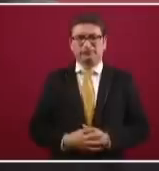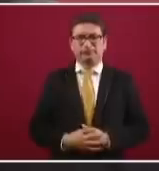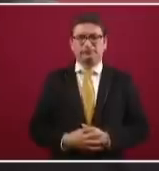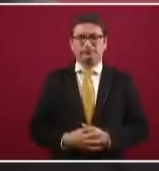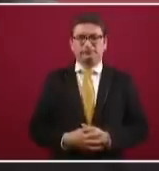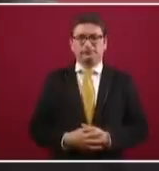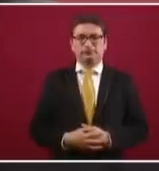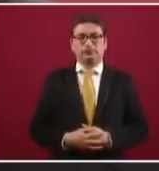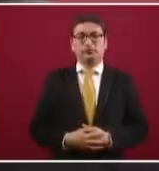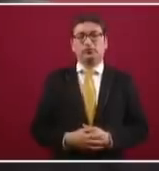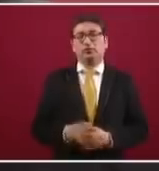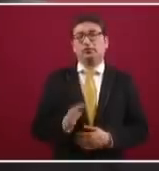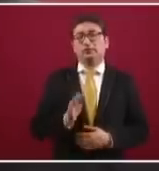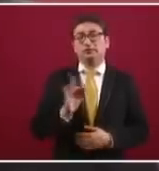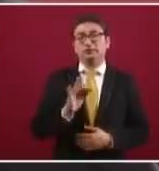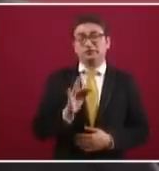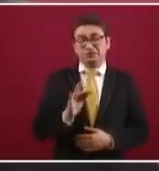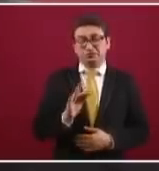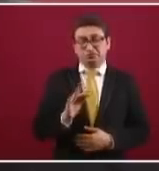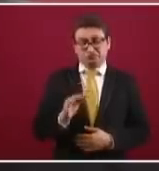Si uno comete un error, pues